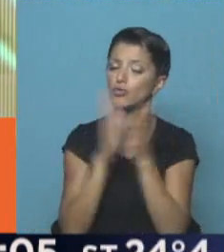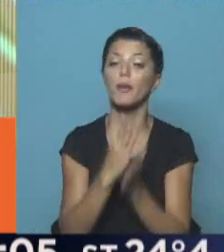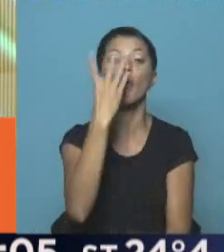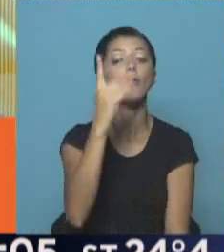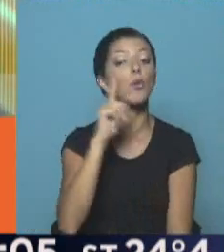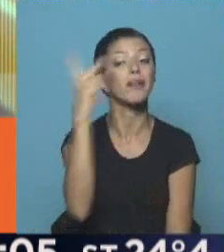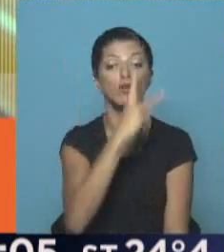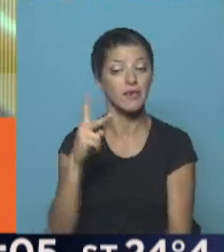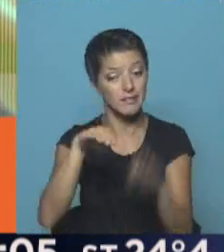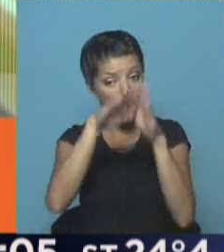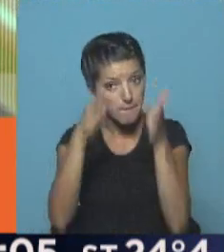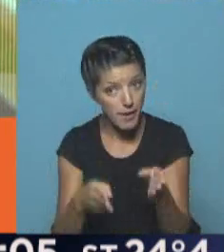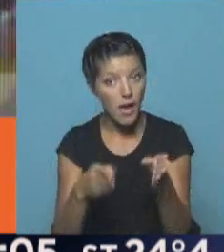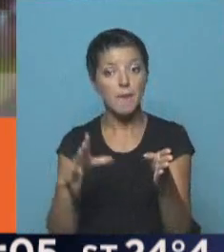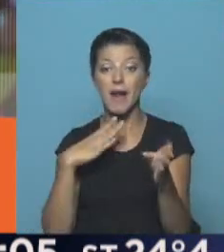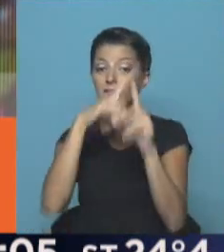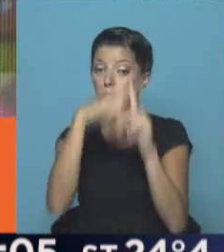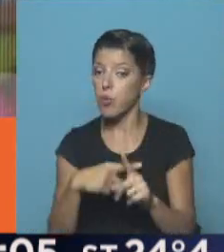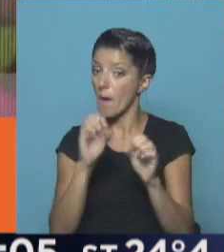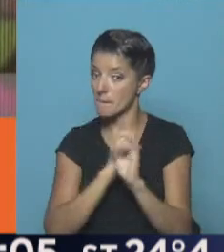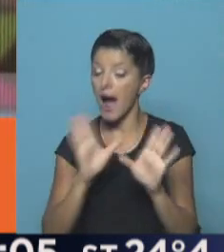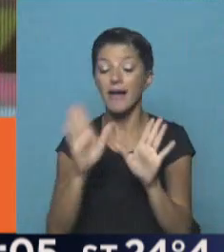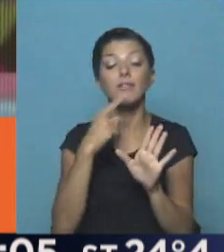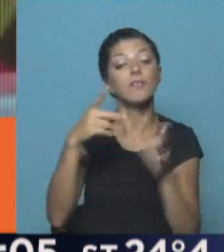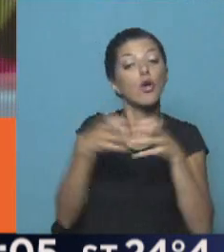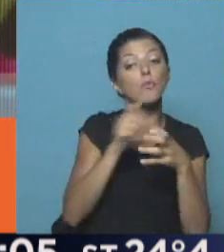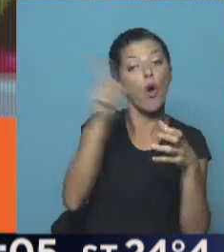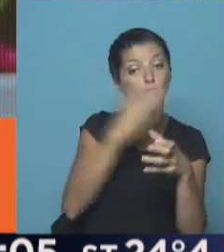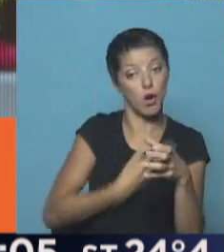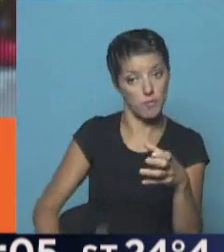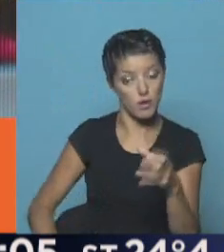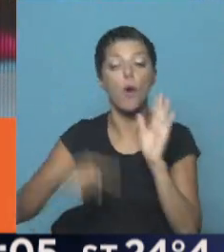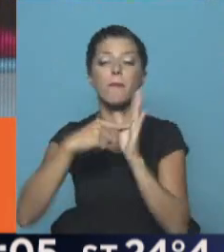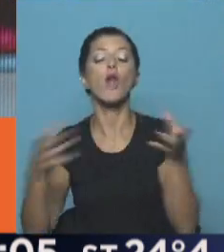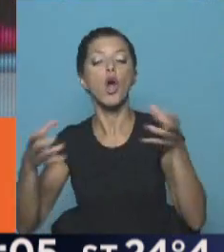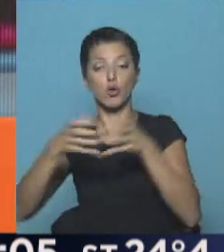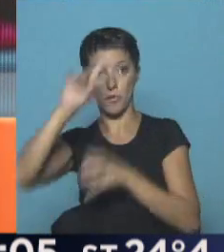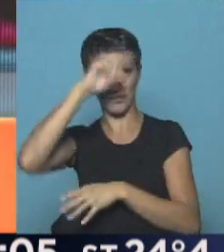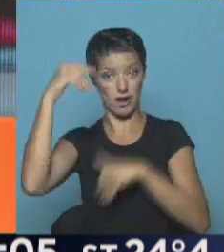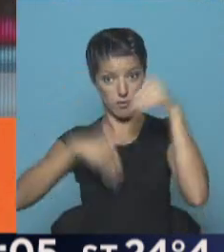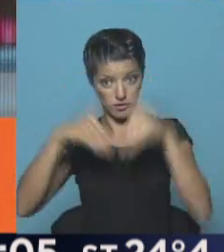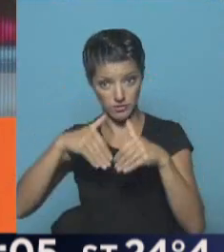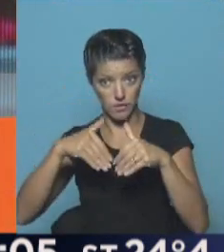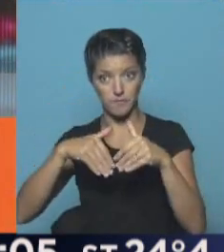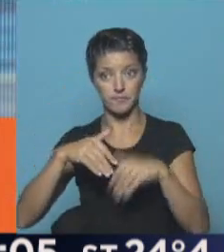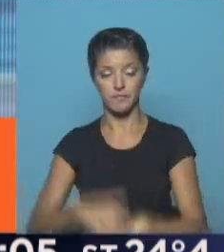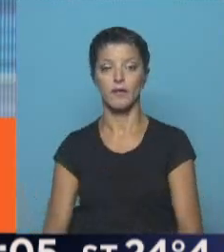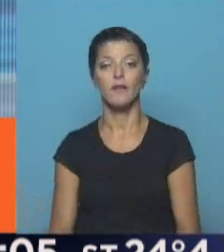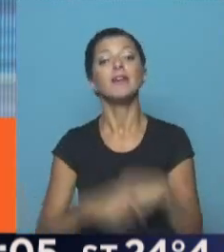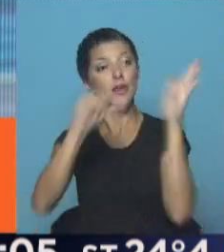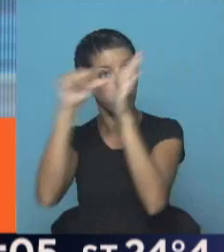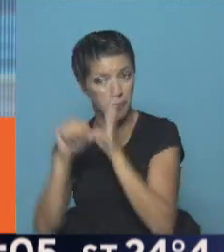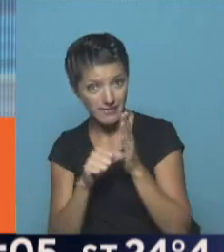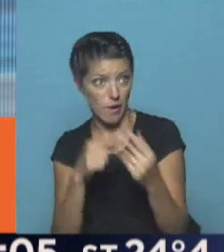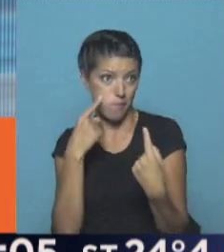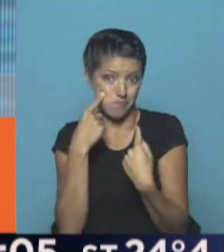al parecer están mal escrutadas, es lo que dice la oposición, pero el mismo Consejo Nacional Electoral, los mismos países reconocieron